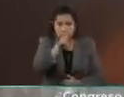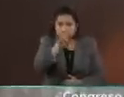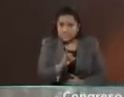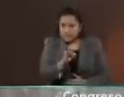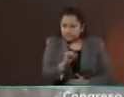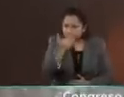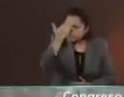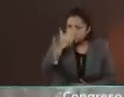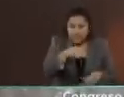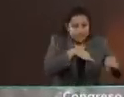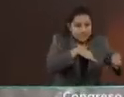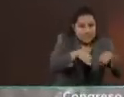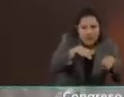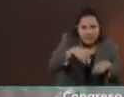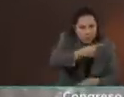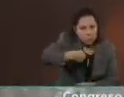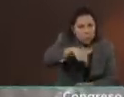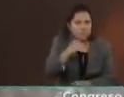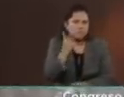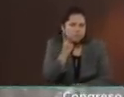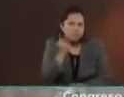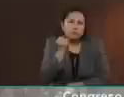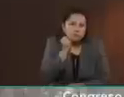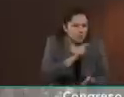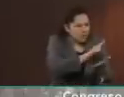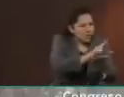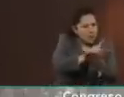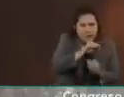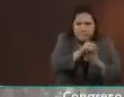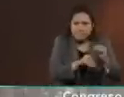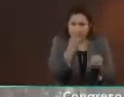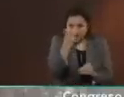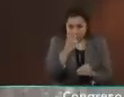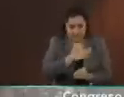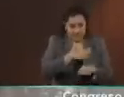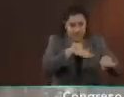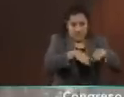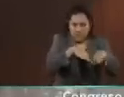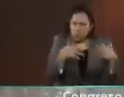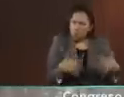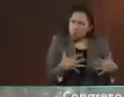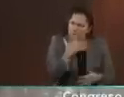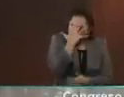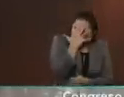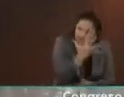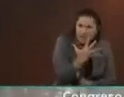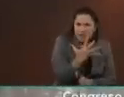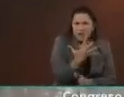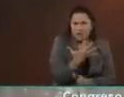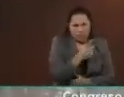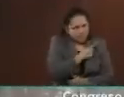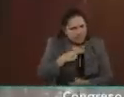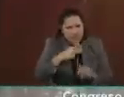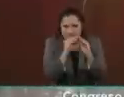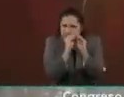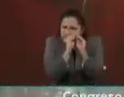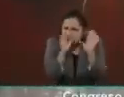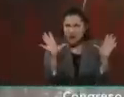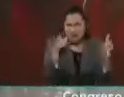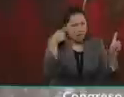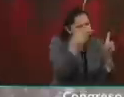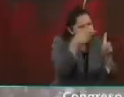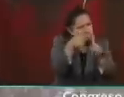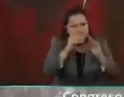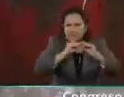este espacio es para construir una vida pública, sustentada en principios y razones claras, y nos corresponde honrar esa vida